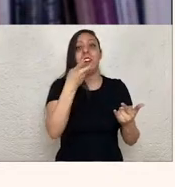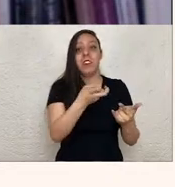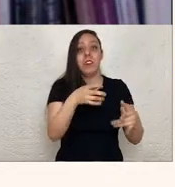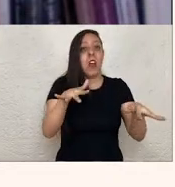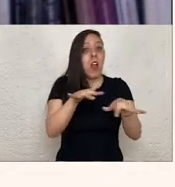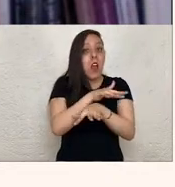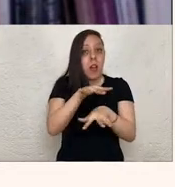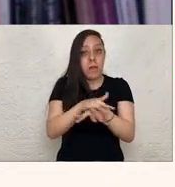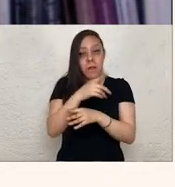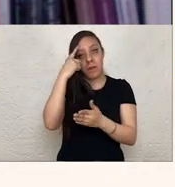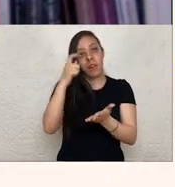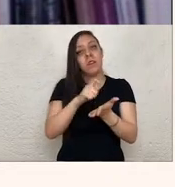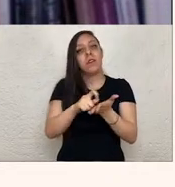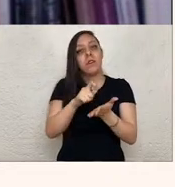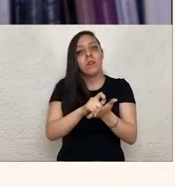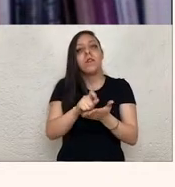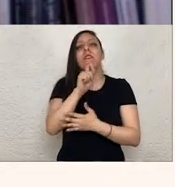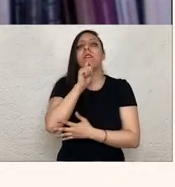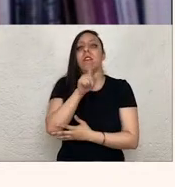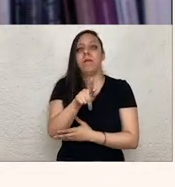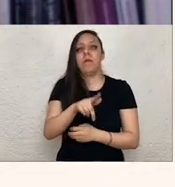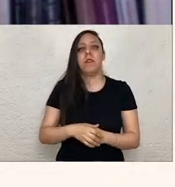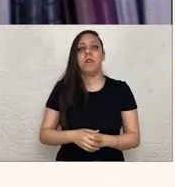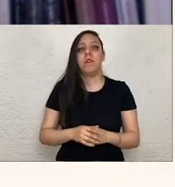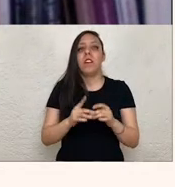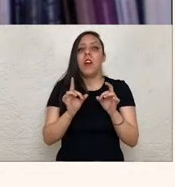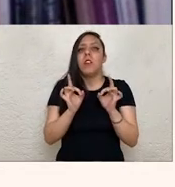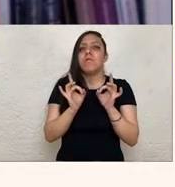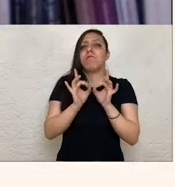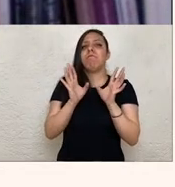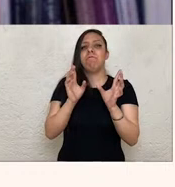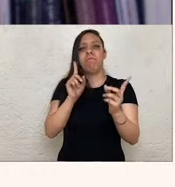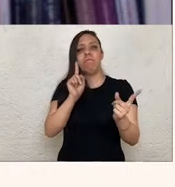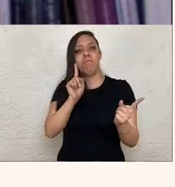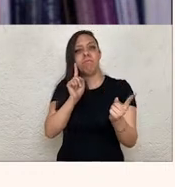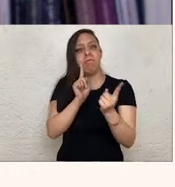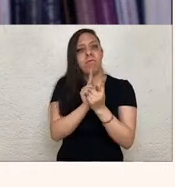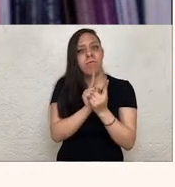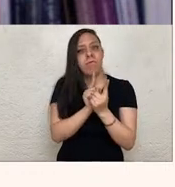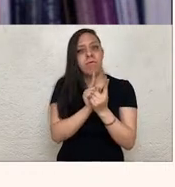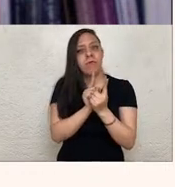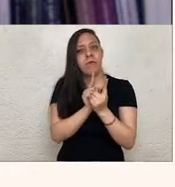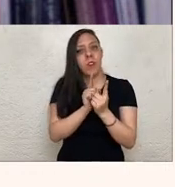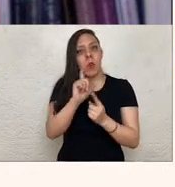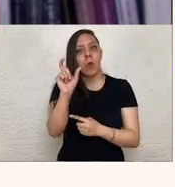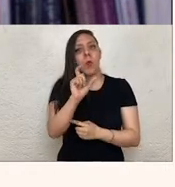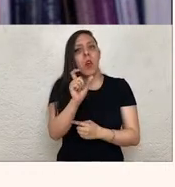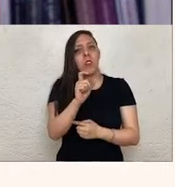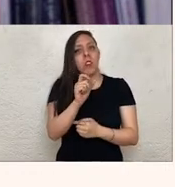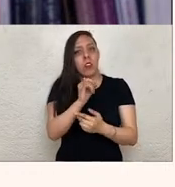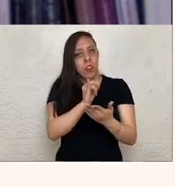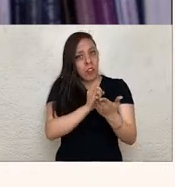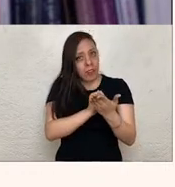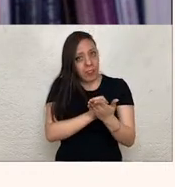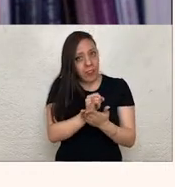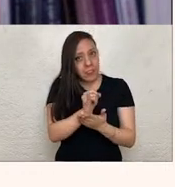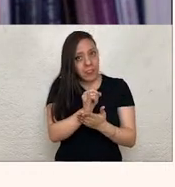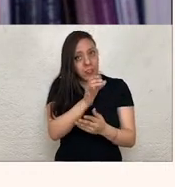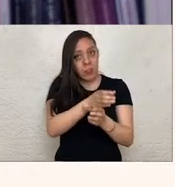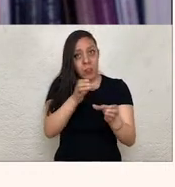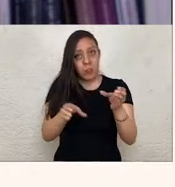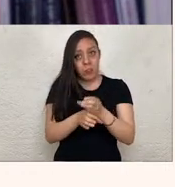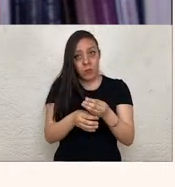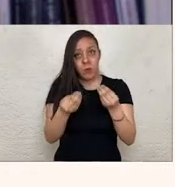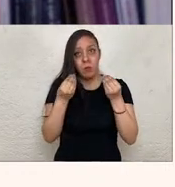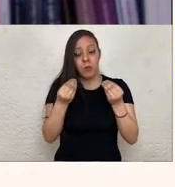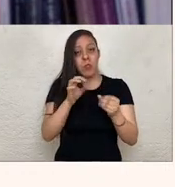las historias mismas de las personas, ¿no? Porque se encuentran de repente en momentos decisivos, en